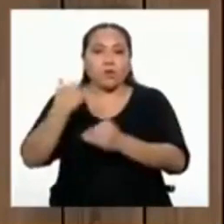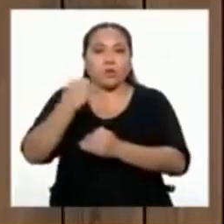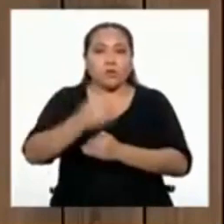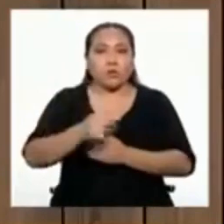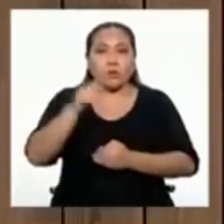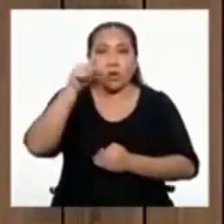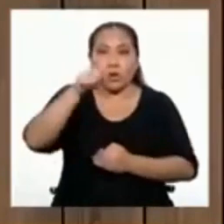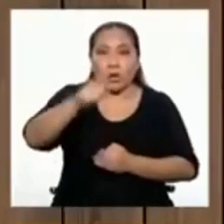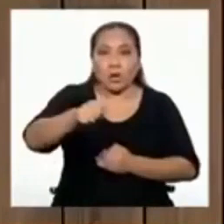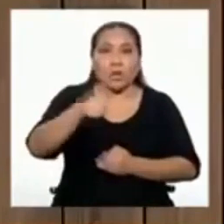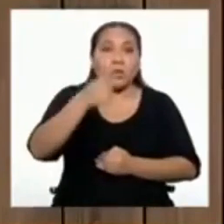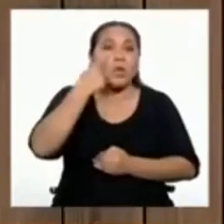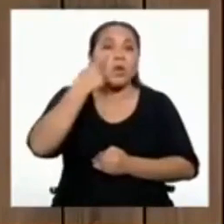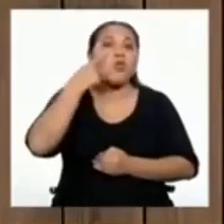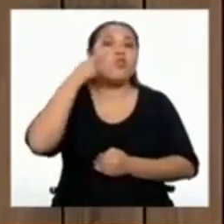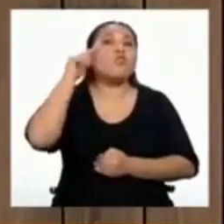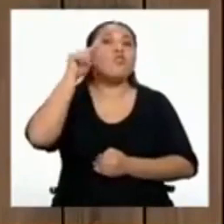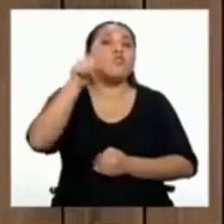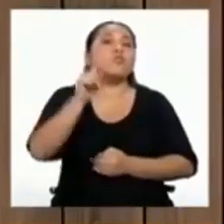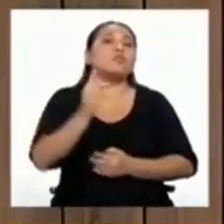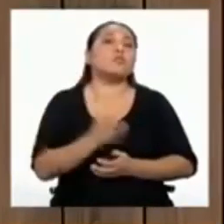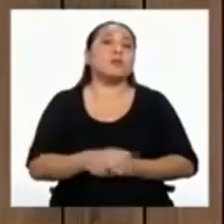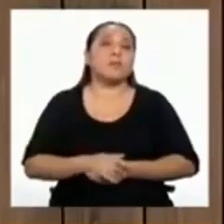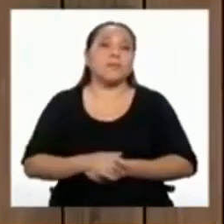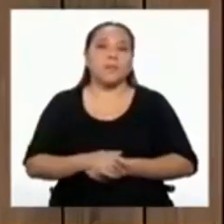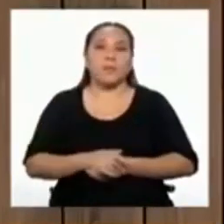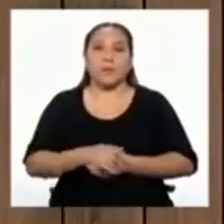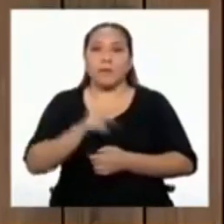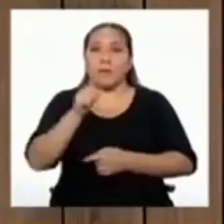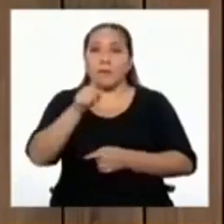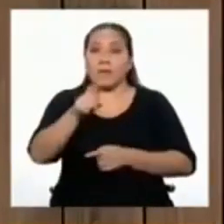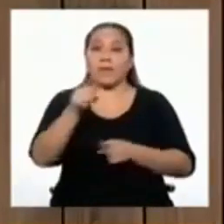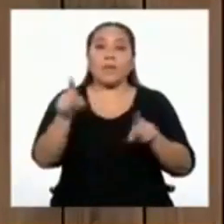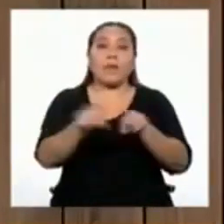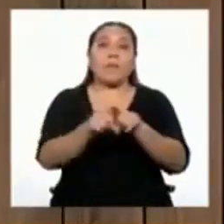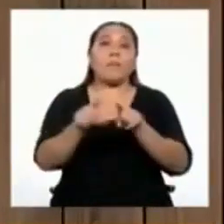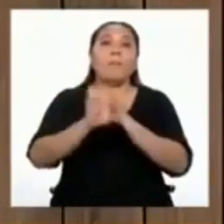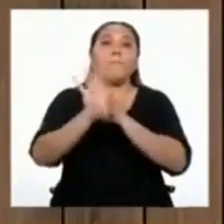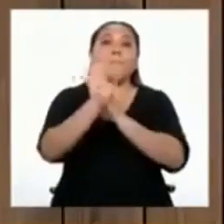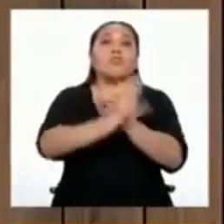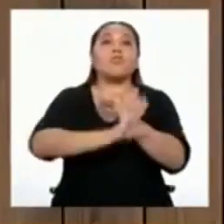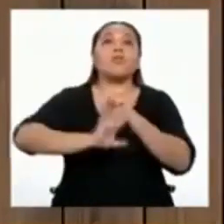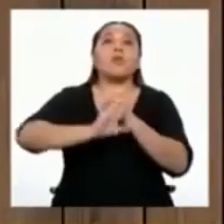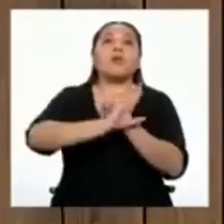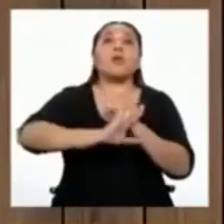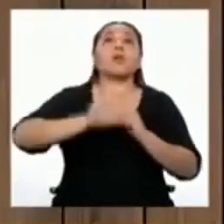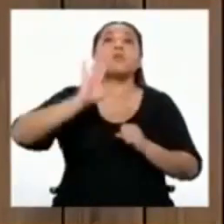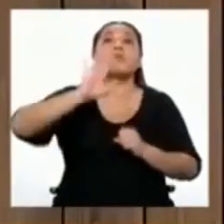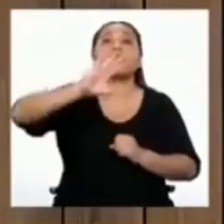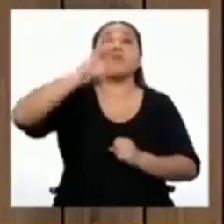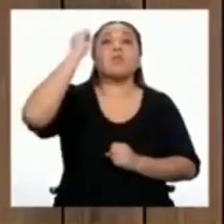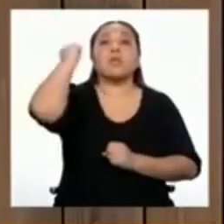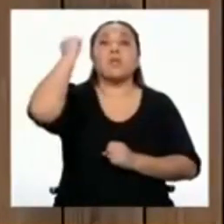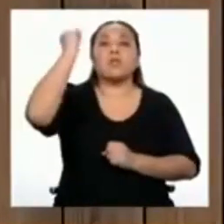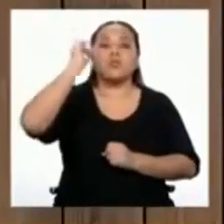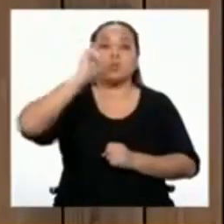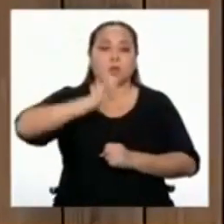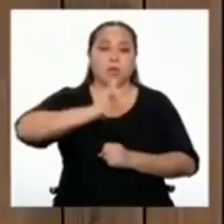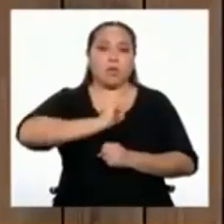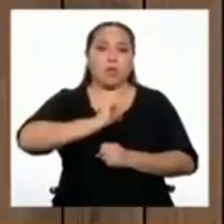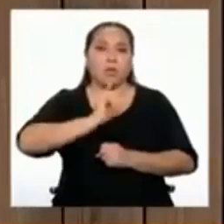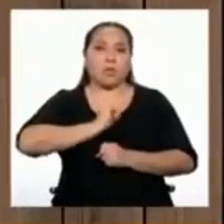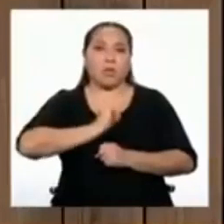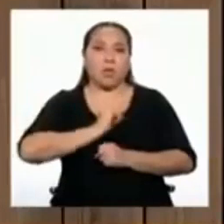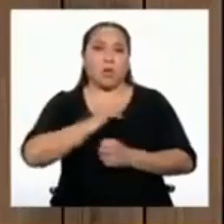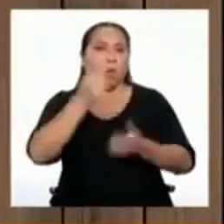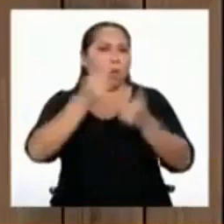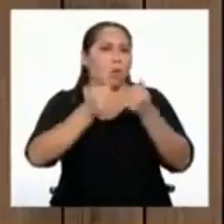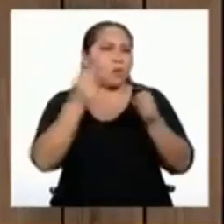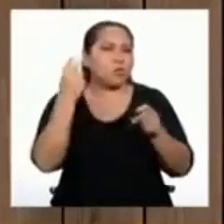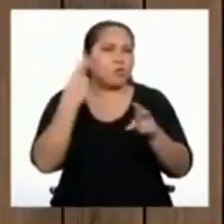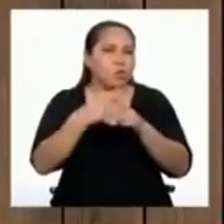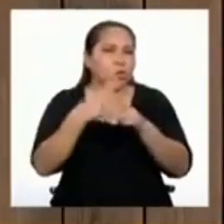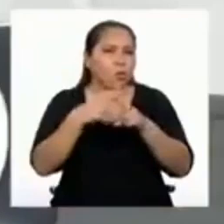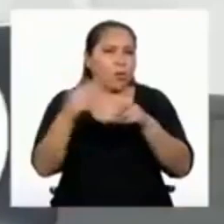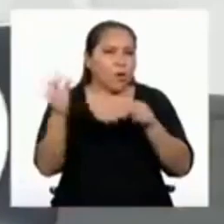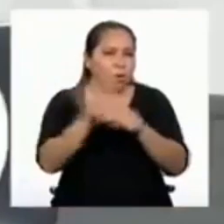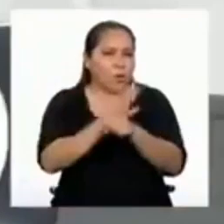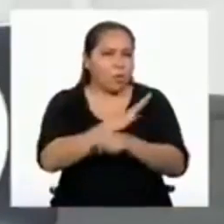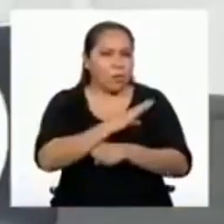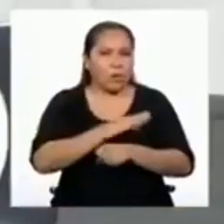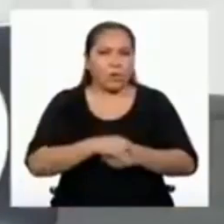seas identificado y asimismo protege tu derecho a la identidad. ¿Cuál es tu nombre completo,